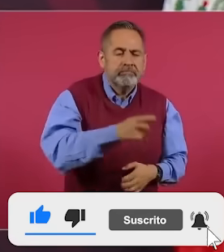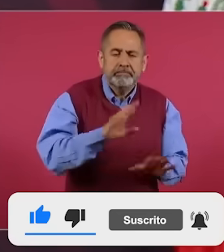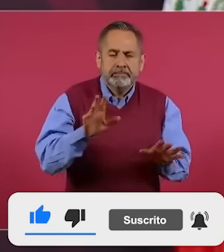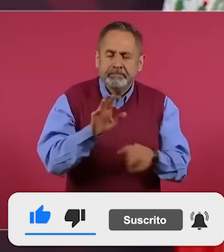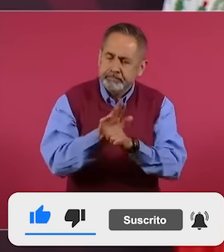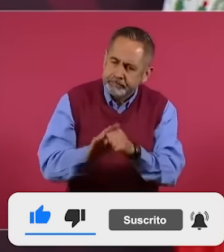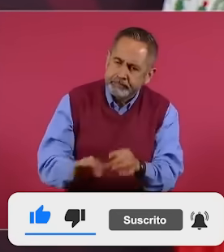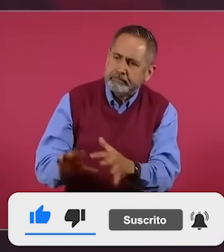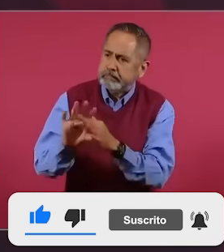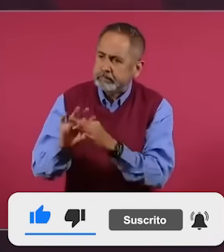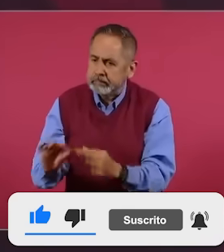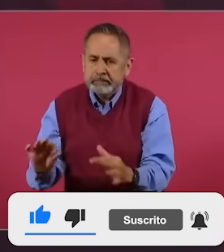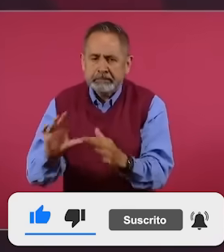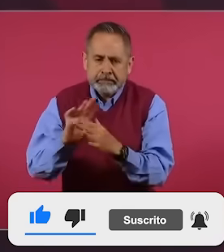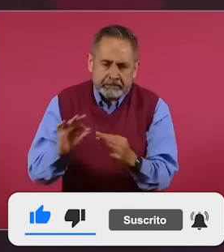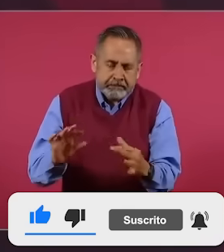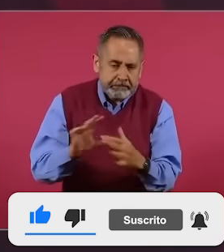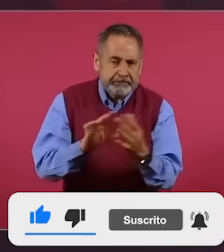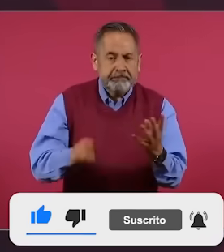ver al